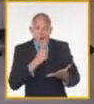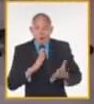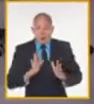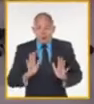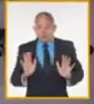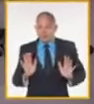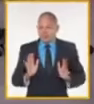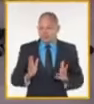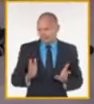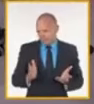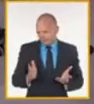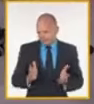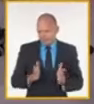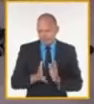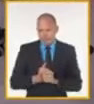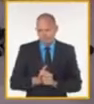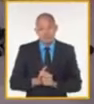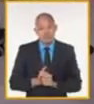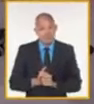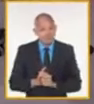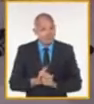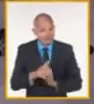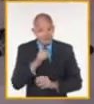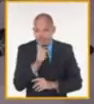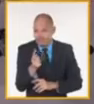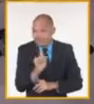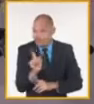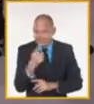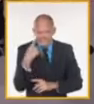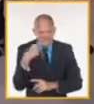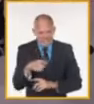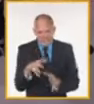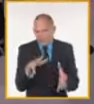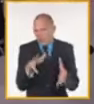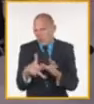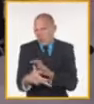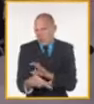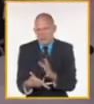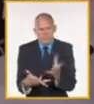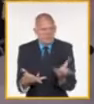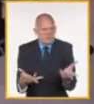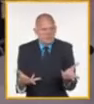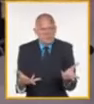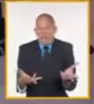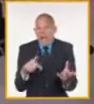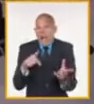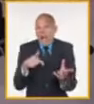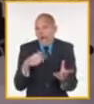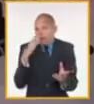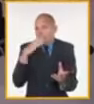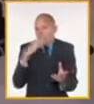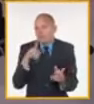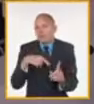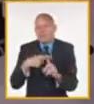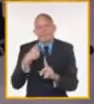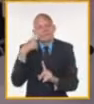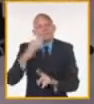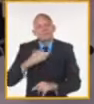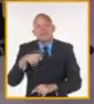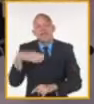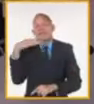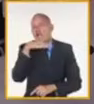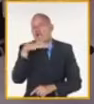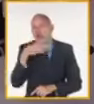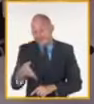es parte de todo un entramado que se ha ido desarrollando con las tecnologías pero que viene desde el principio mismo de